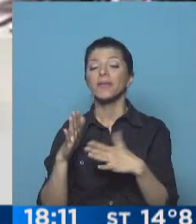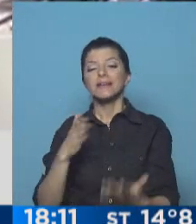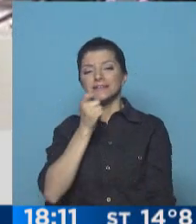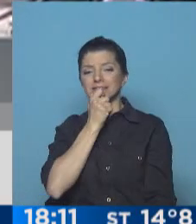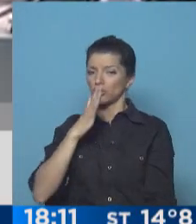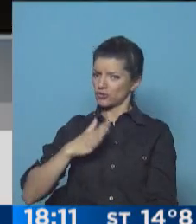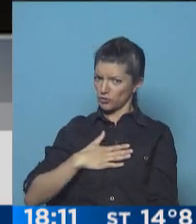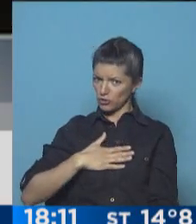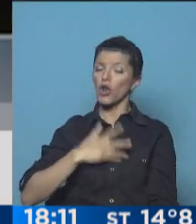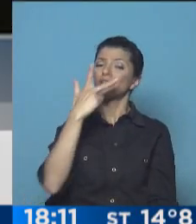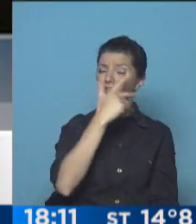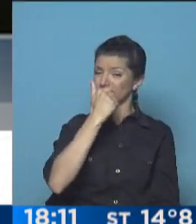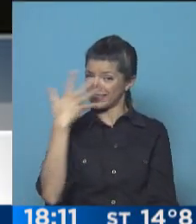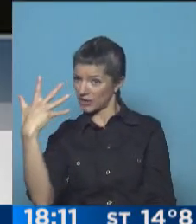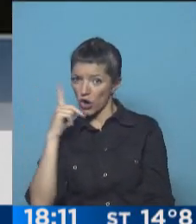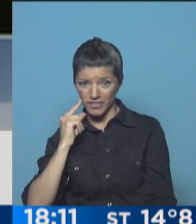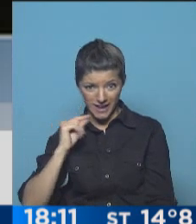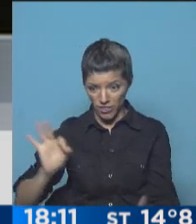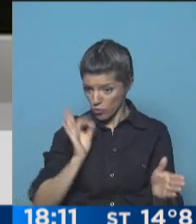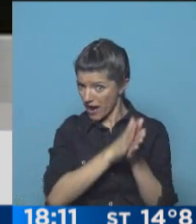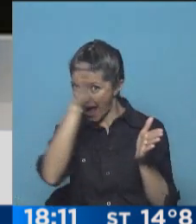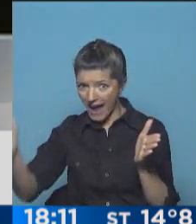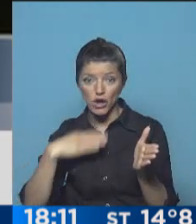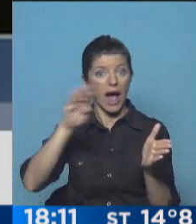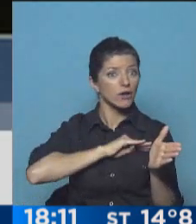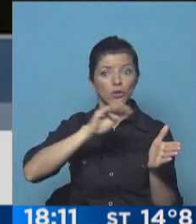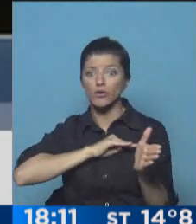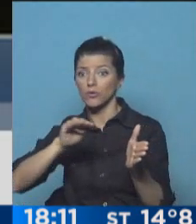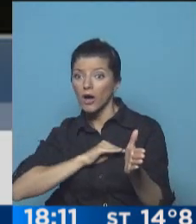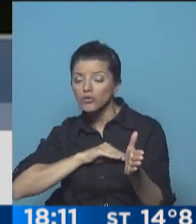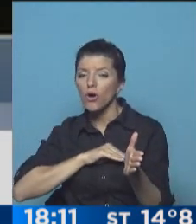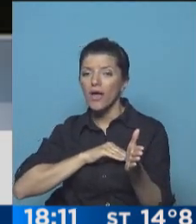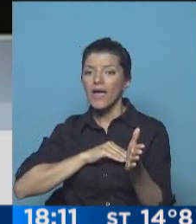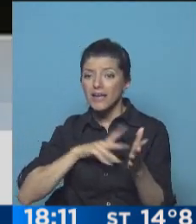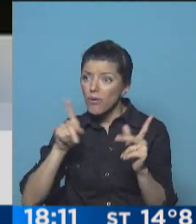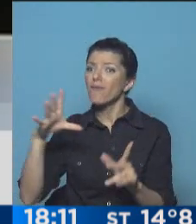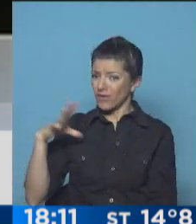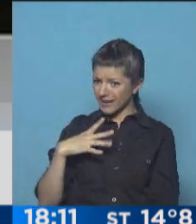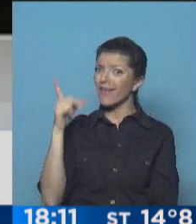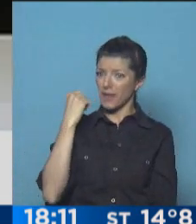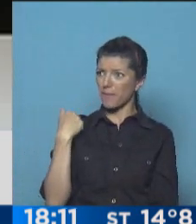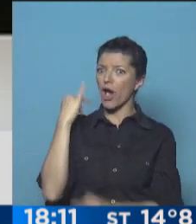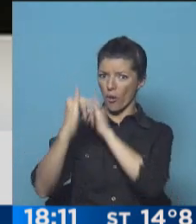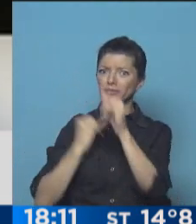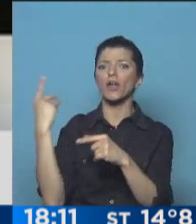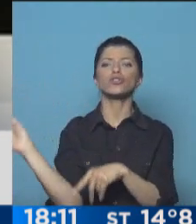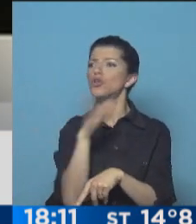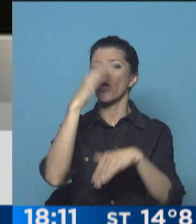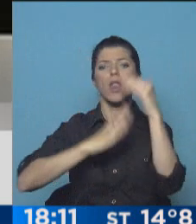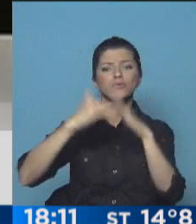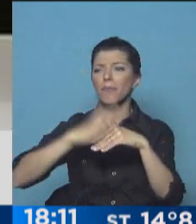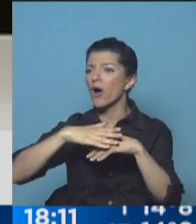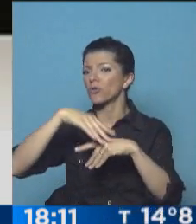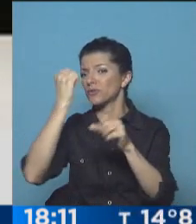los 365 días del año, no nos alcanzarían para cada una de las obras que hemos hecho y que estamos haciendo. La verdad